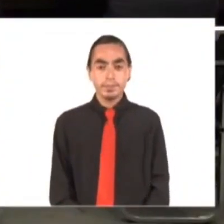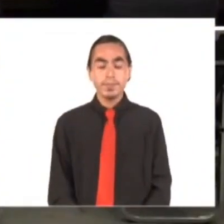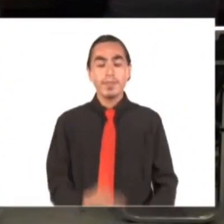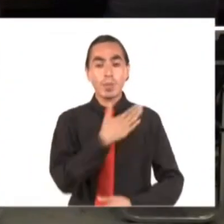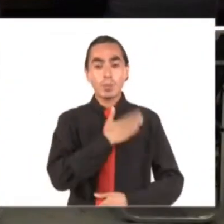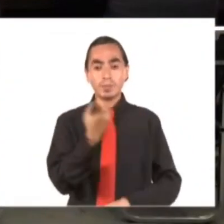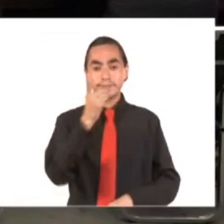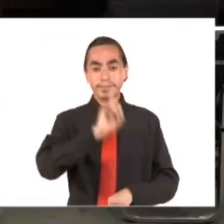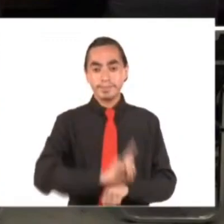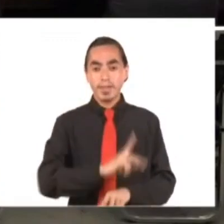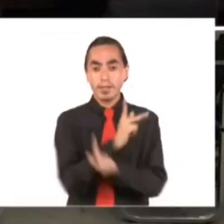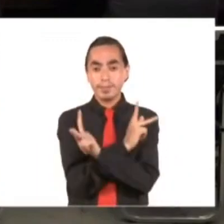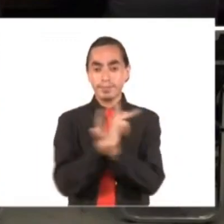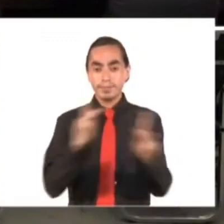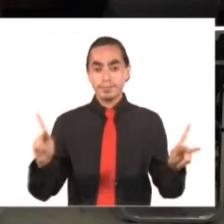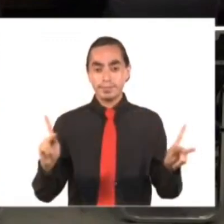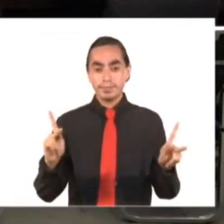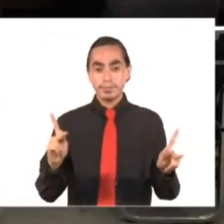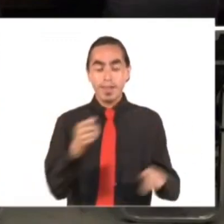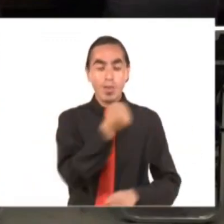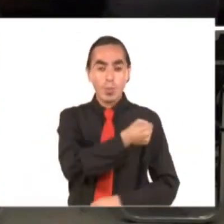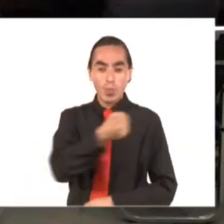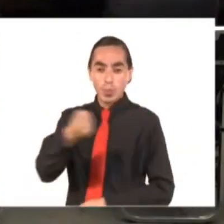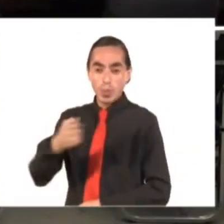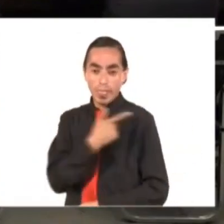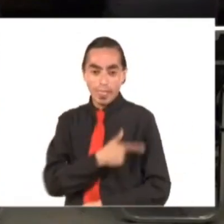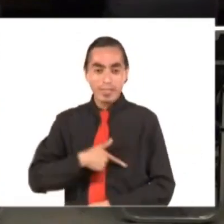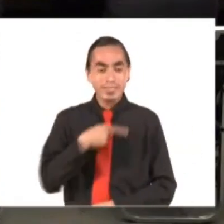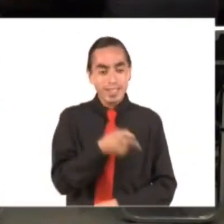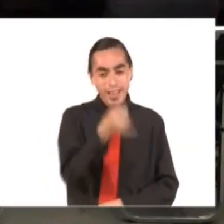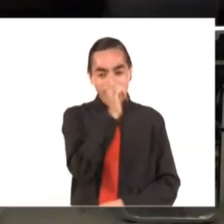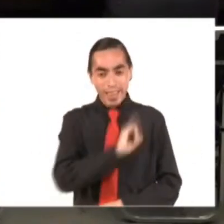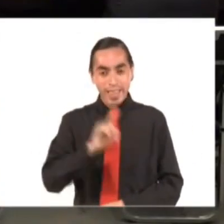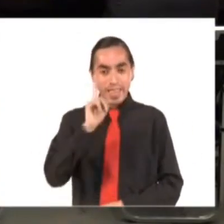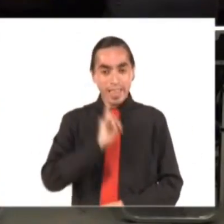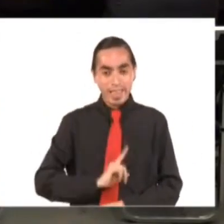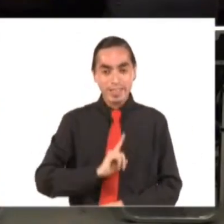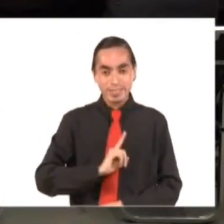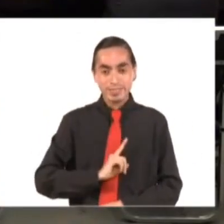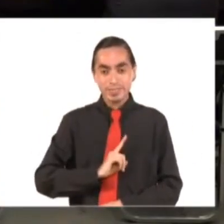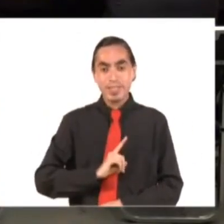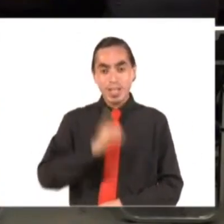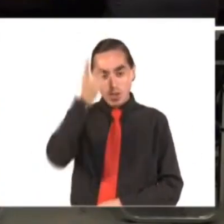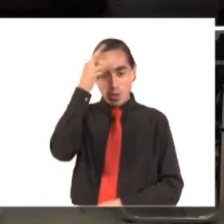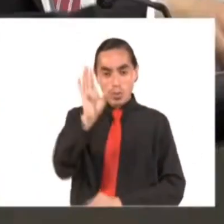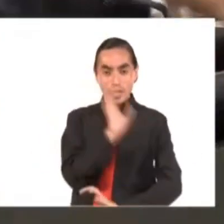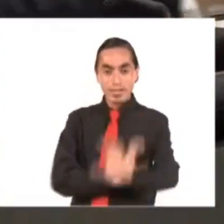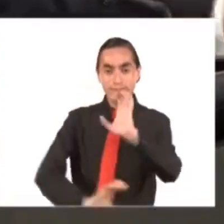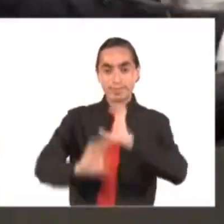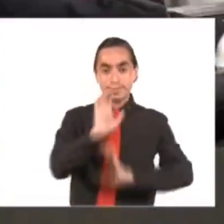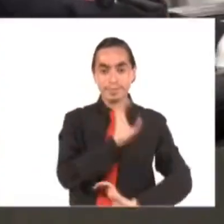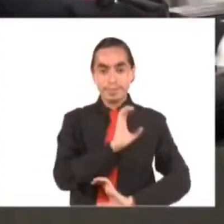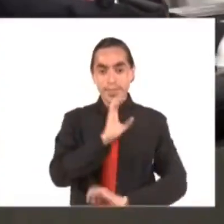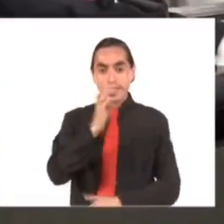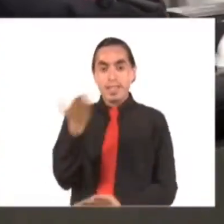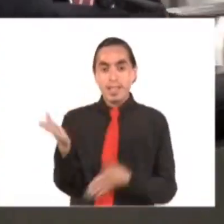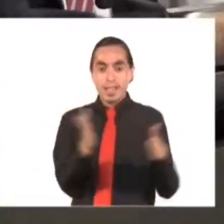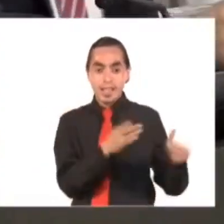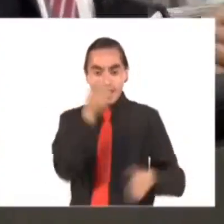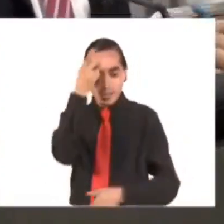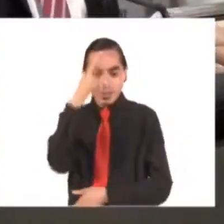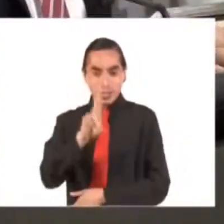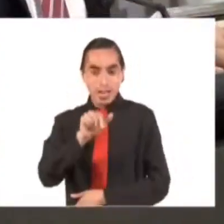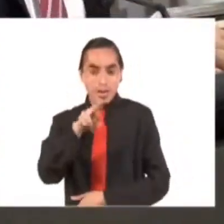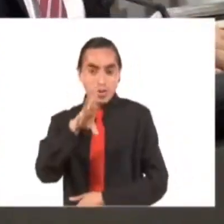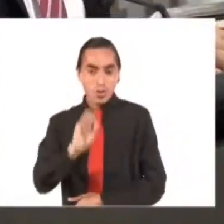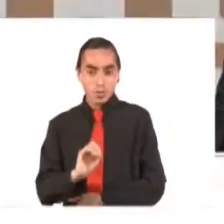Muy buenos días a todas y todos. Saludo con mucho gusto a nuestra jefa de gobierno, la doctora Claudia Sheinbaum Pardo, al doctor Arturo Reyes